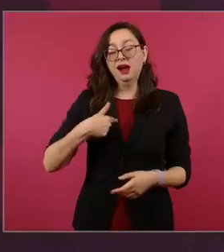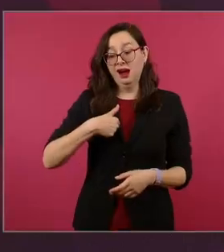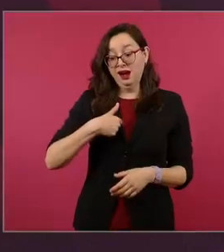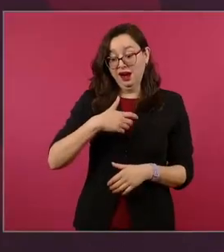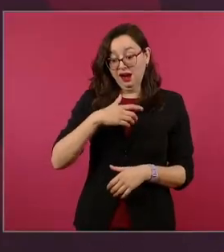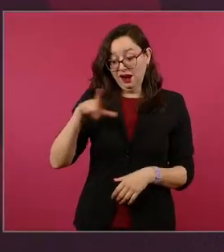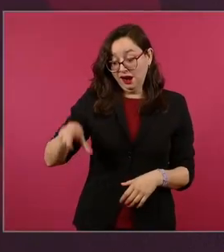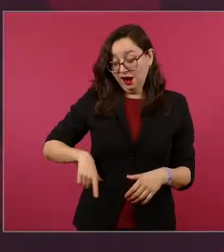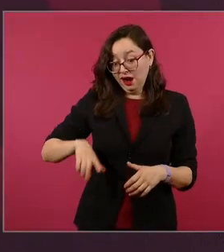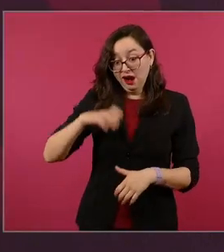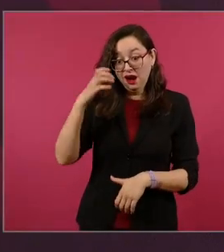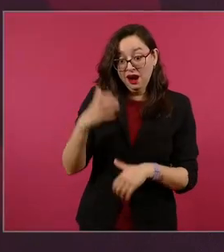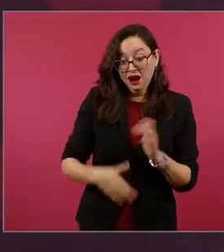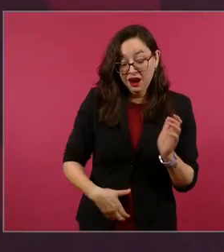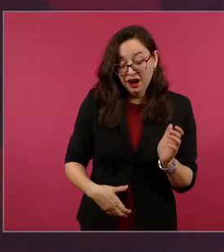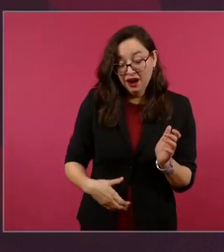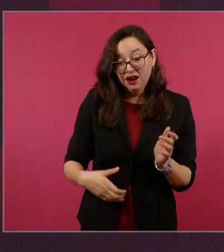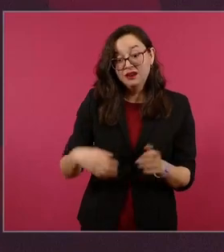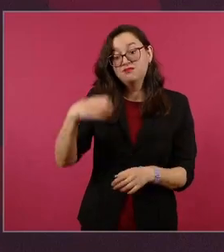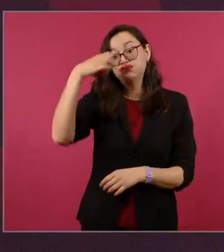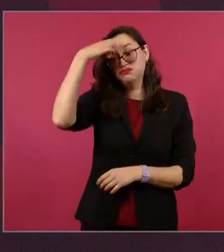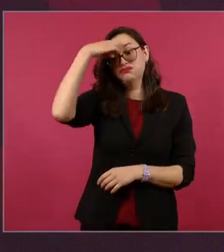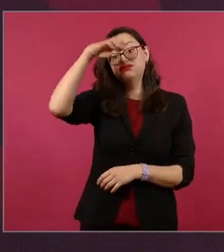Quizá, eso sí, ¿no?